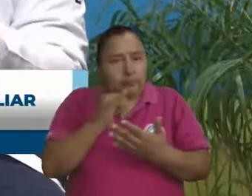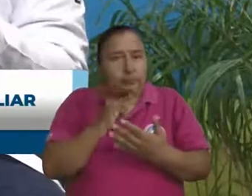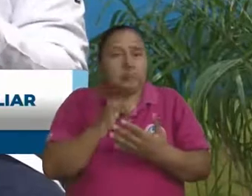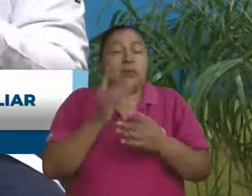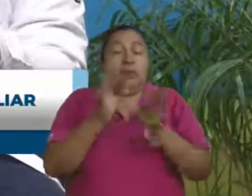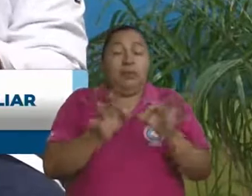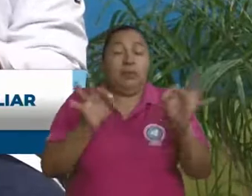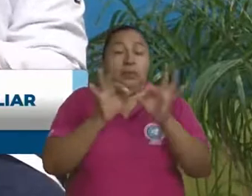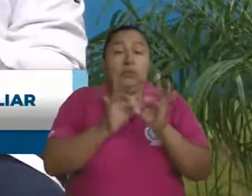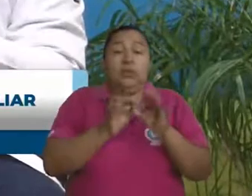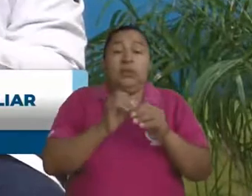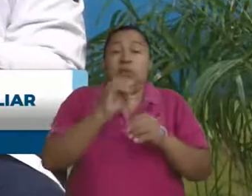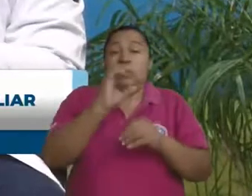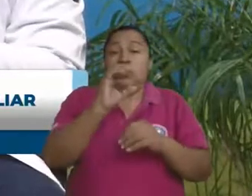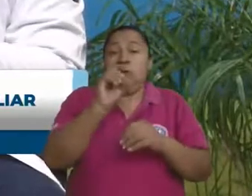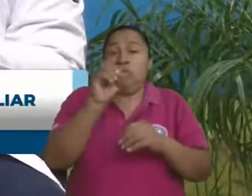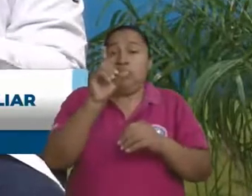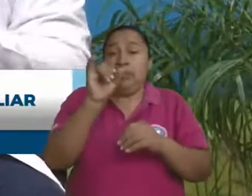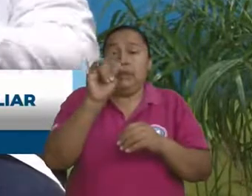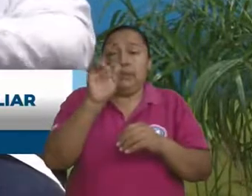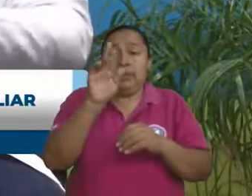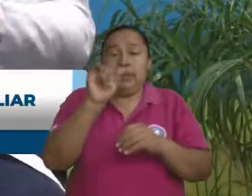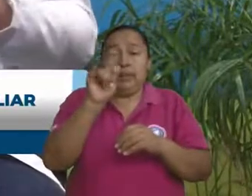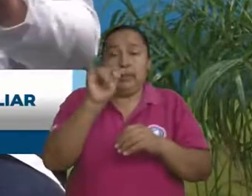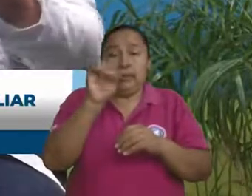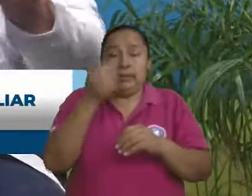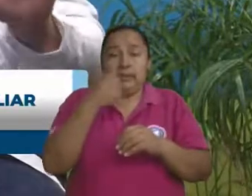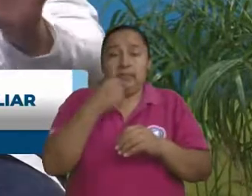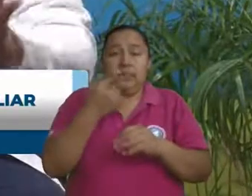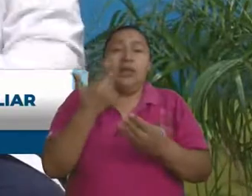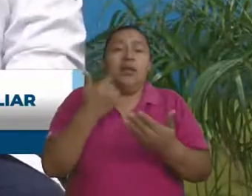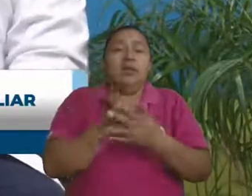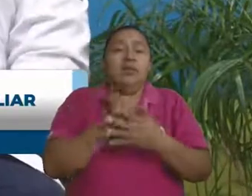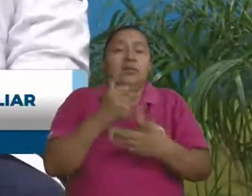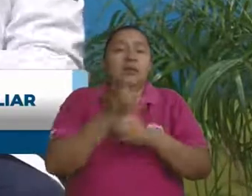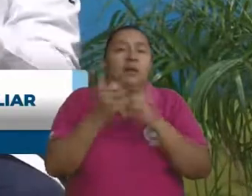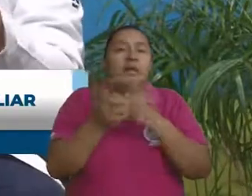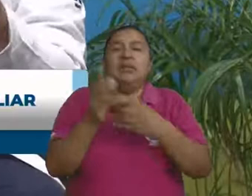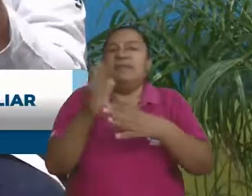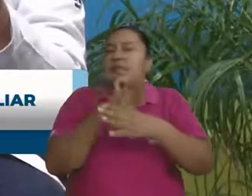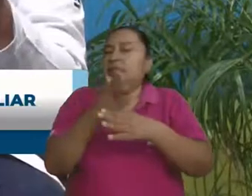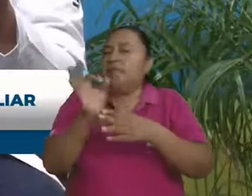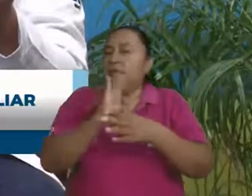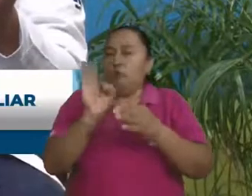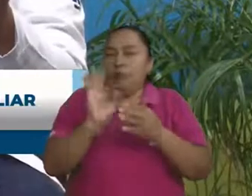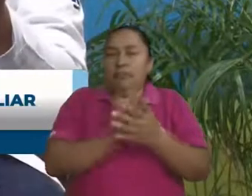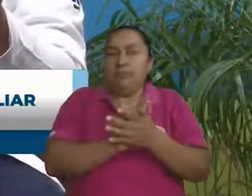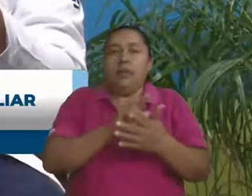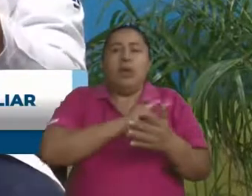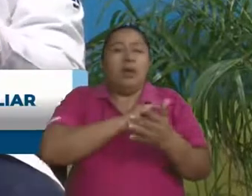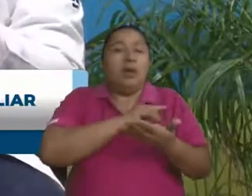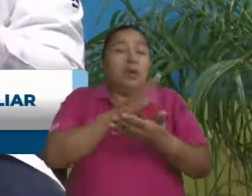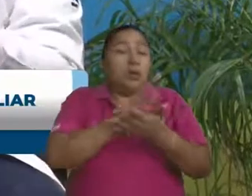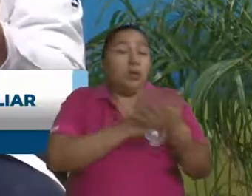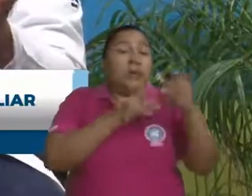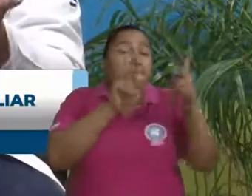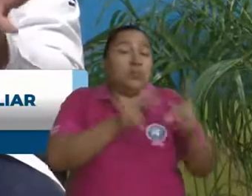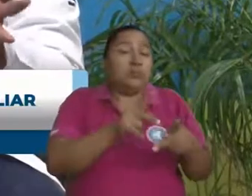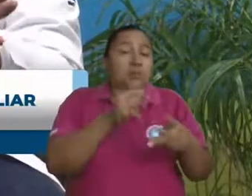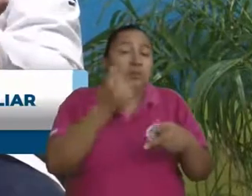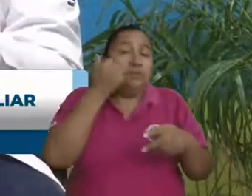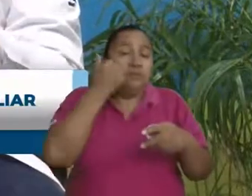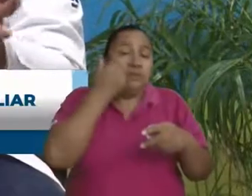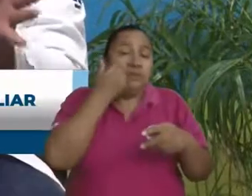la colelitiasis es una enfermedad que se puede manifestar de muchas formas. Hay un grupo de pacientes que pueden no